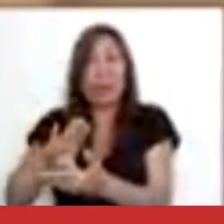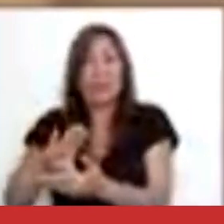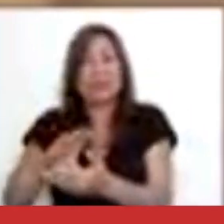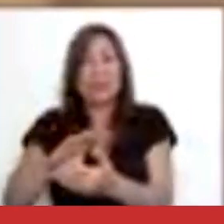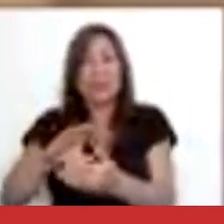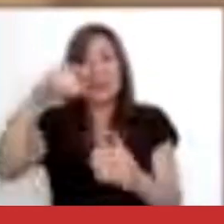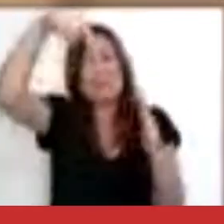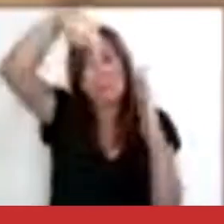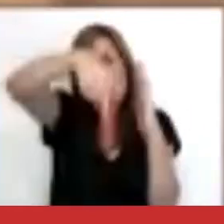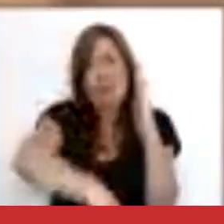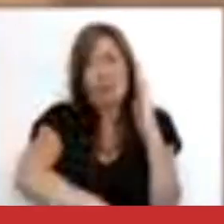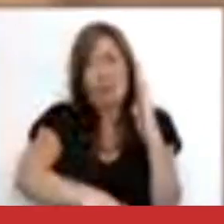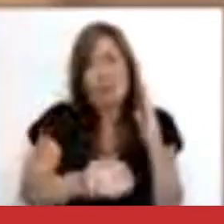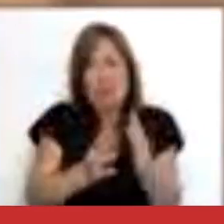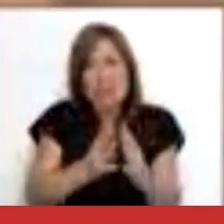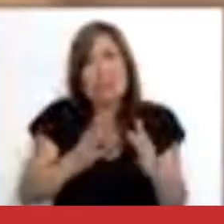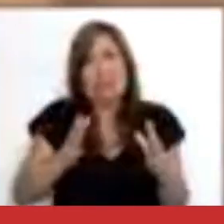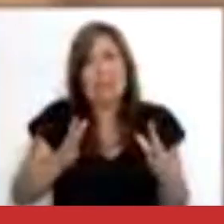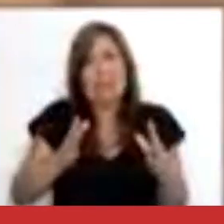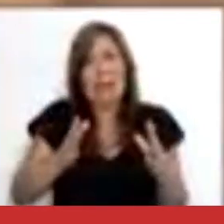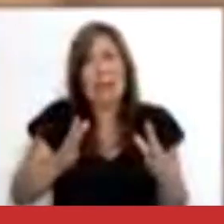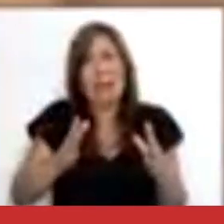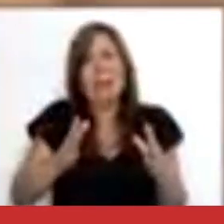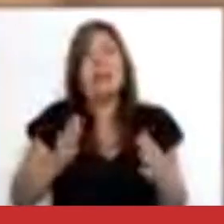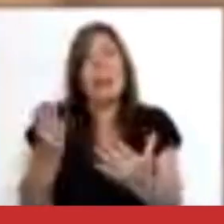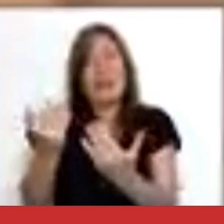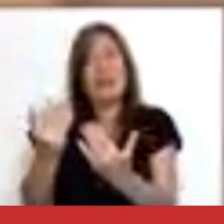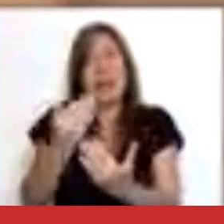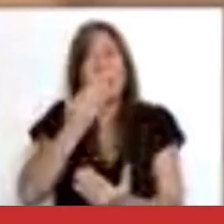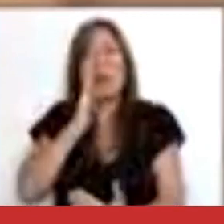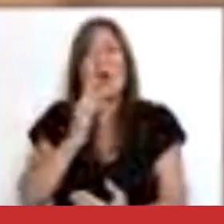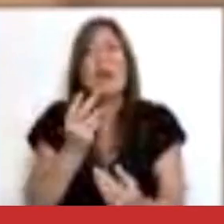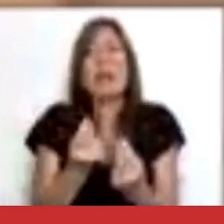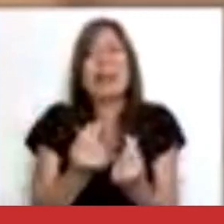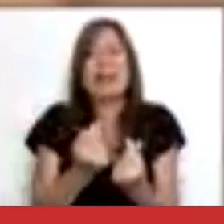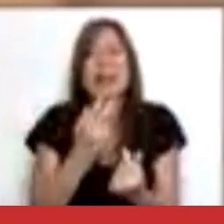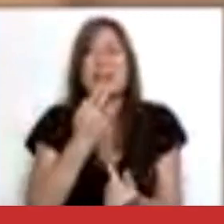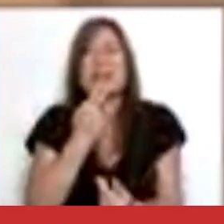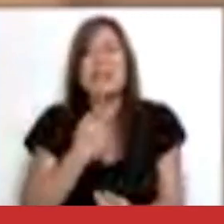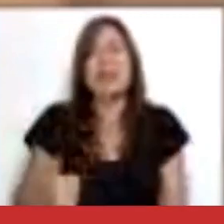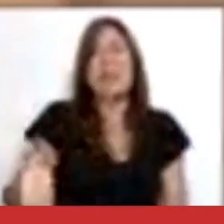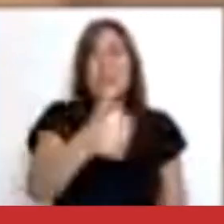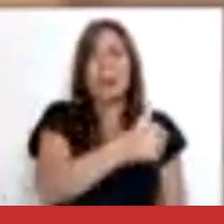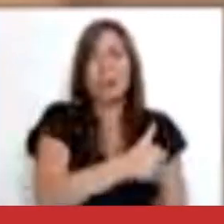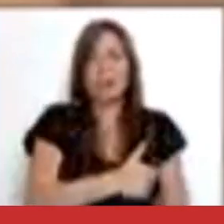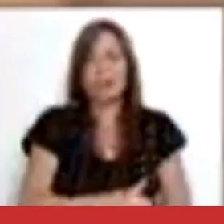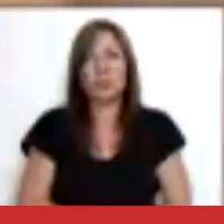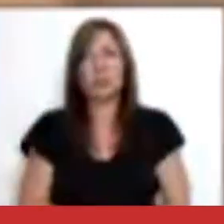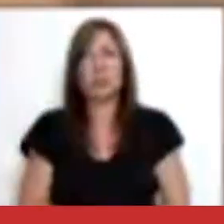y extranjeros se profundice. Debemos aspirar a una mejor calidad de vida para todos.